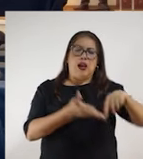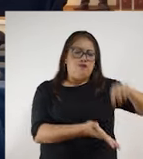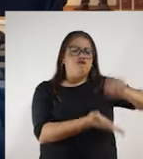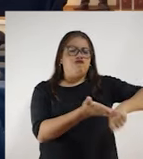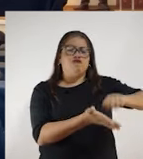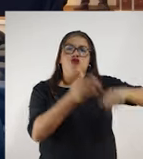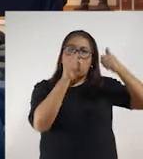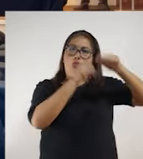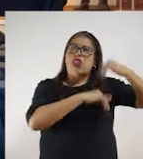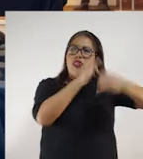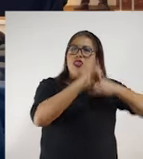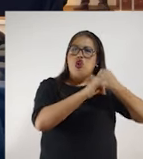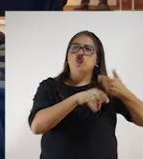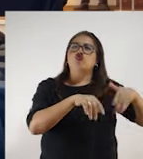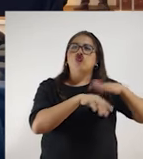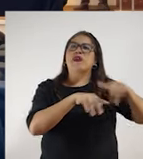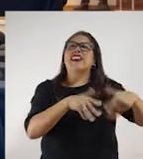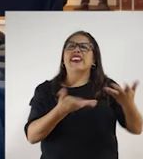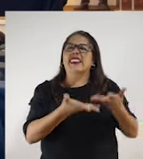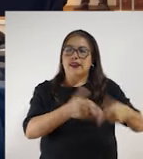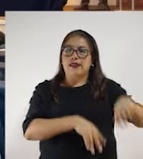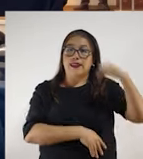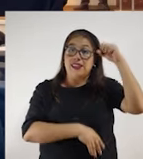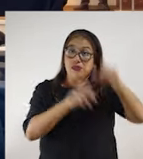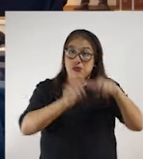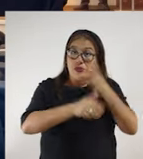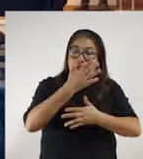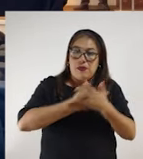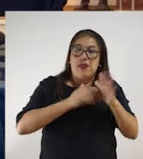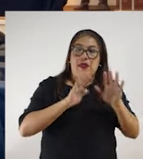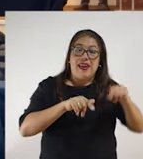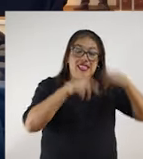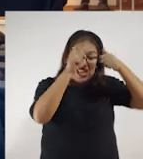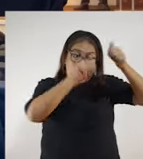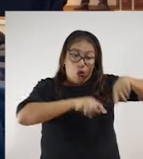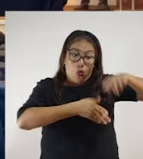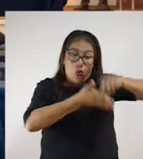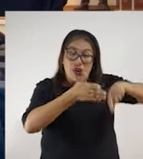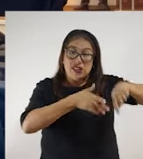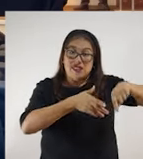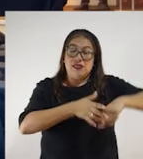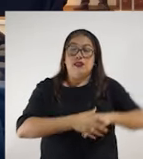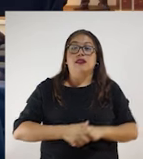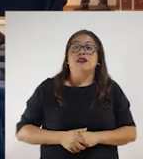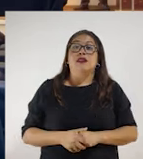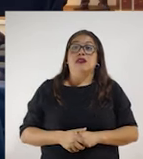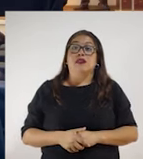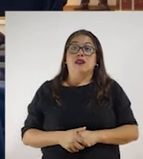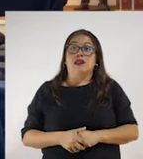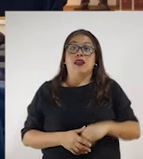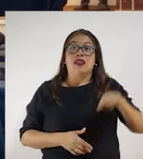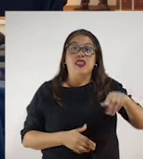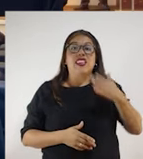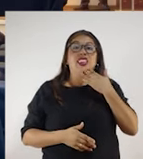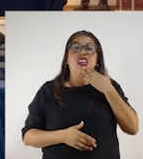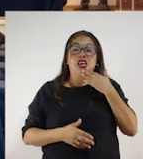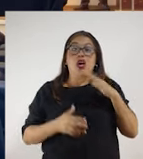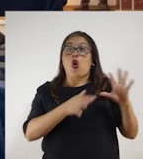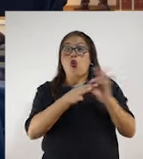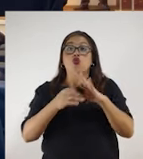la firma de la Convención sobre los Derechos de la Persona con Discapacidad, y esta convención es una convención, ¿no?, desde las